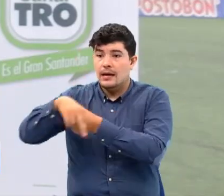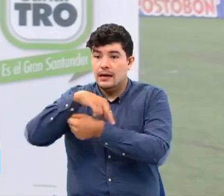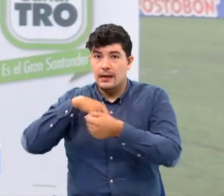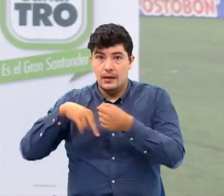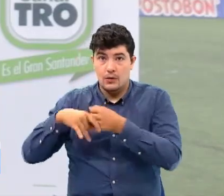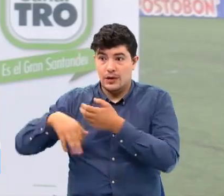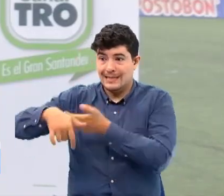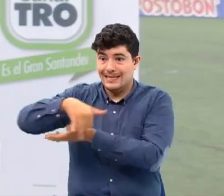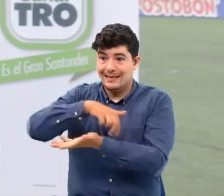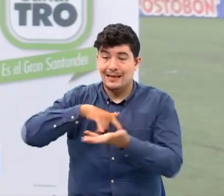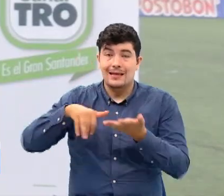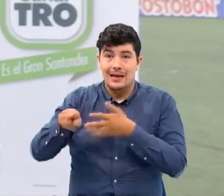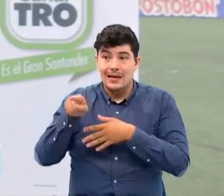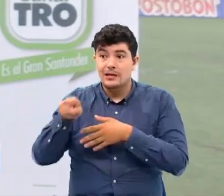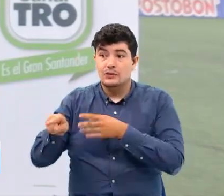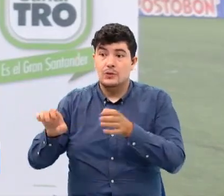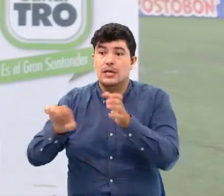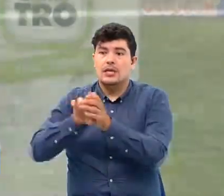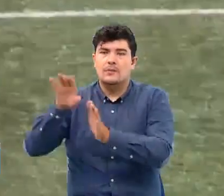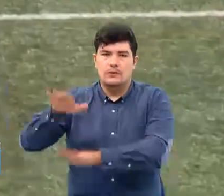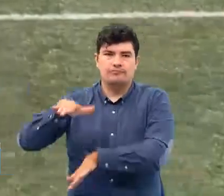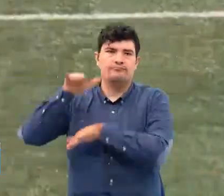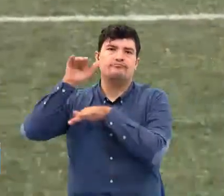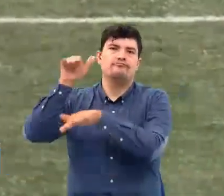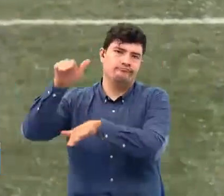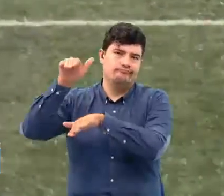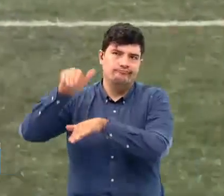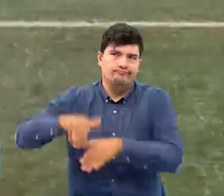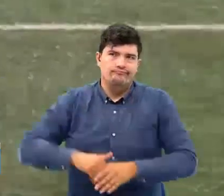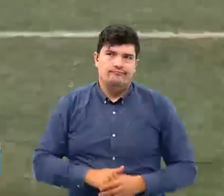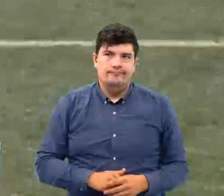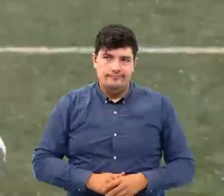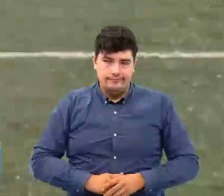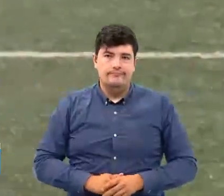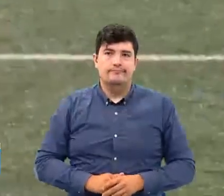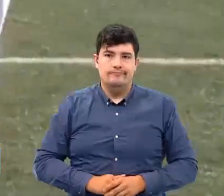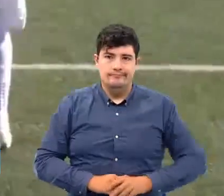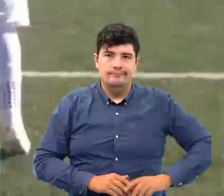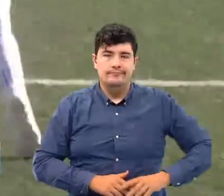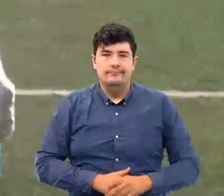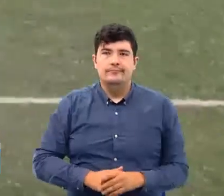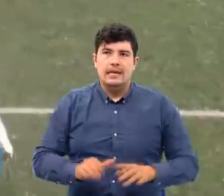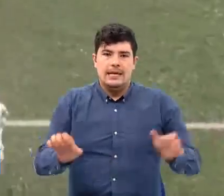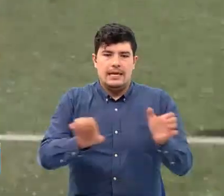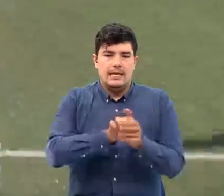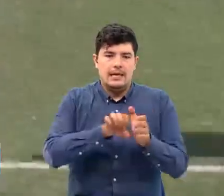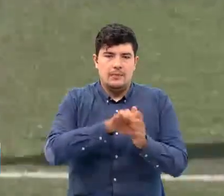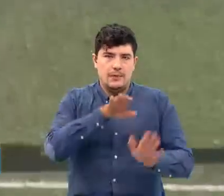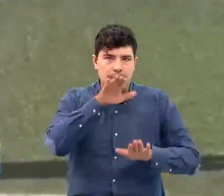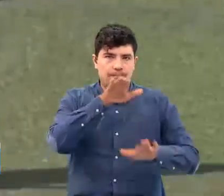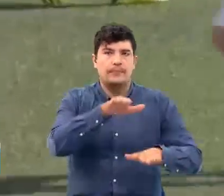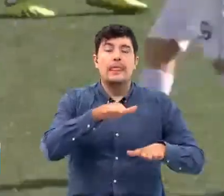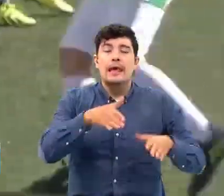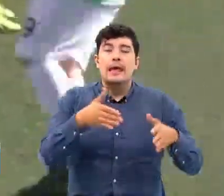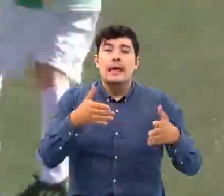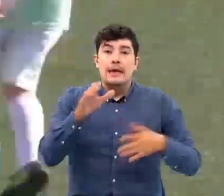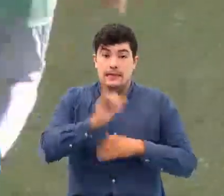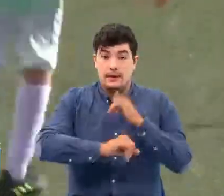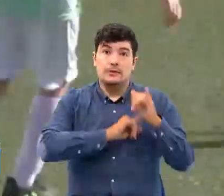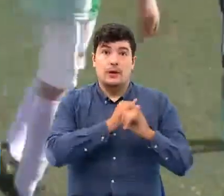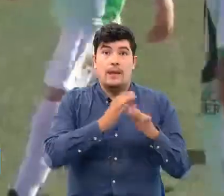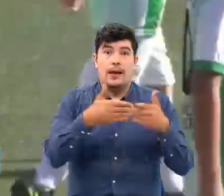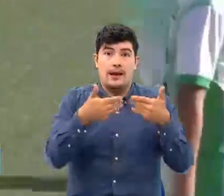tendrán un equipo representante en este torneo bien entonces equipos de panamá de